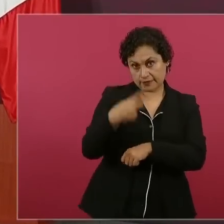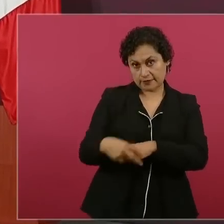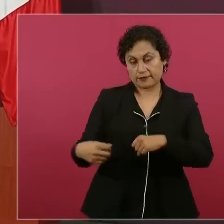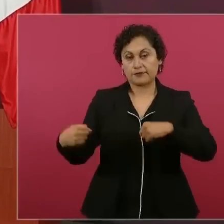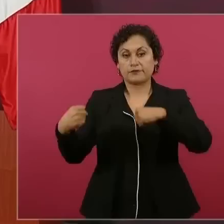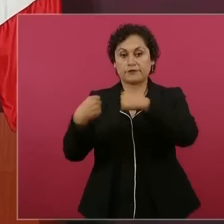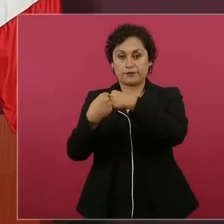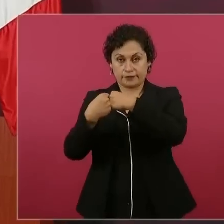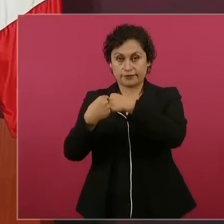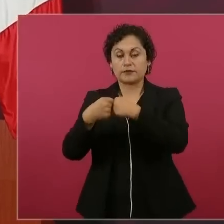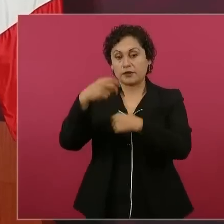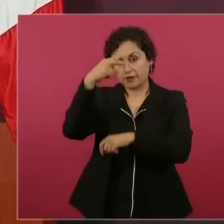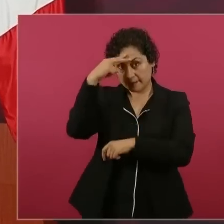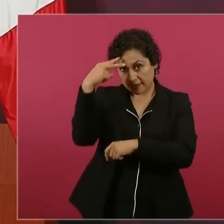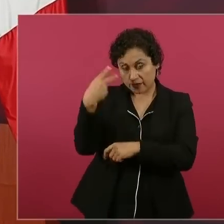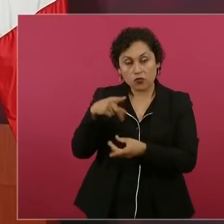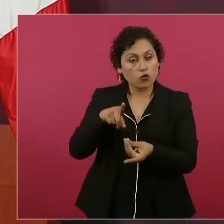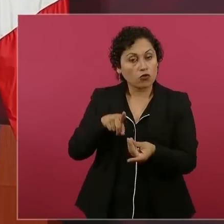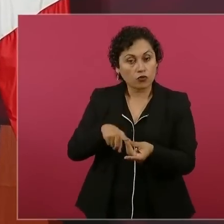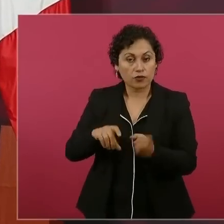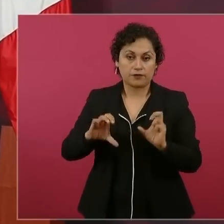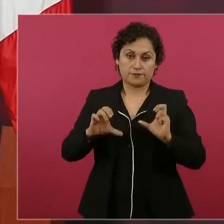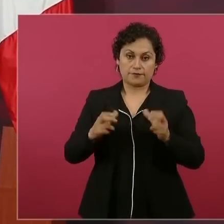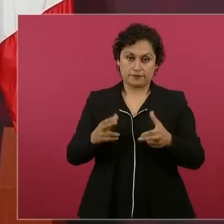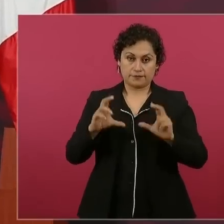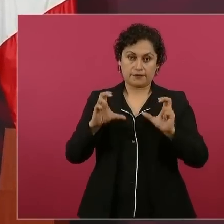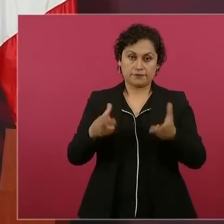la parte de México es Chiapas.